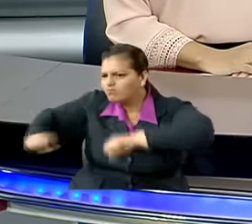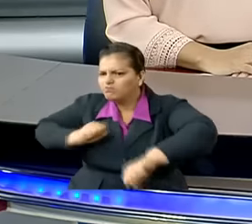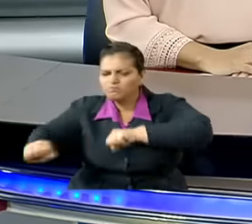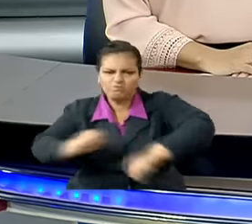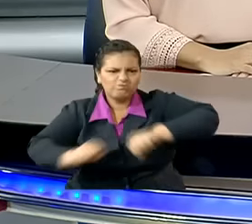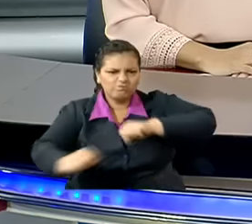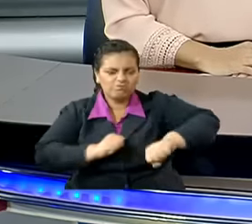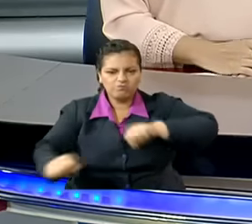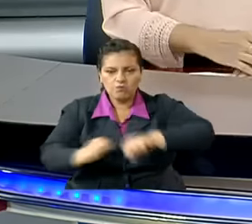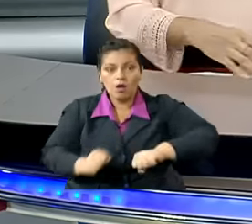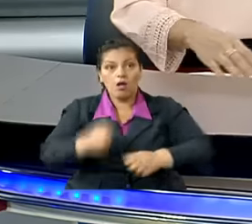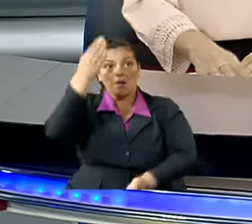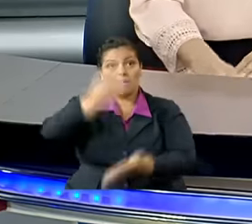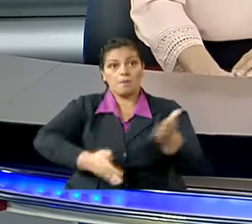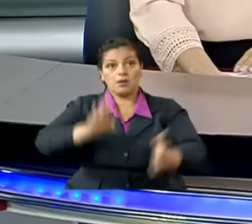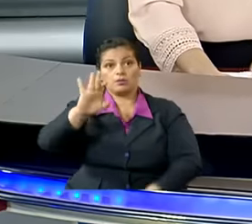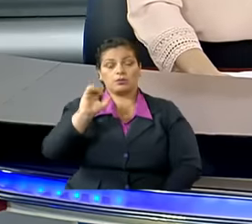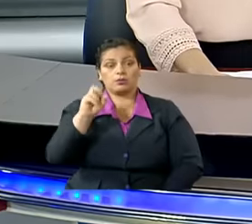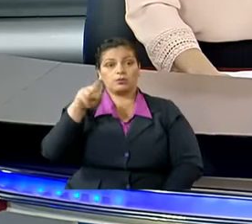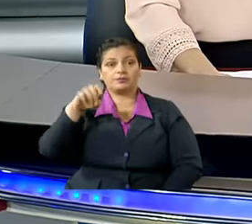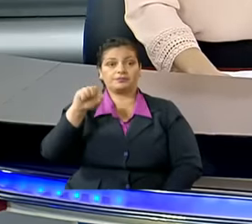la provincia del Oro.